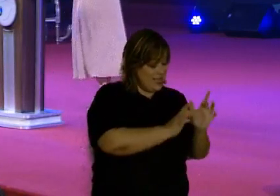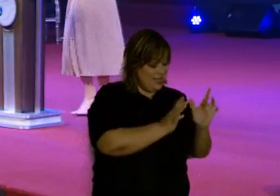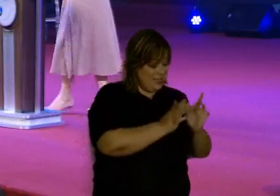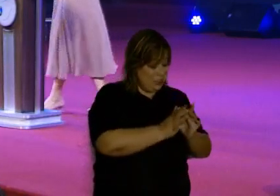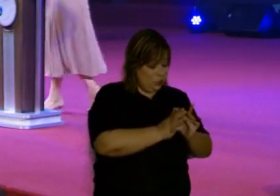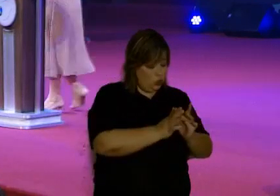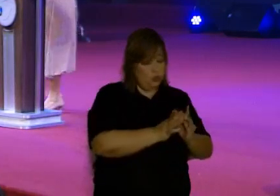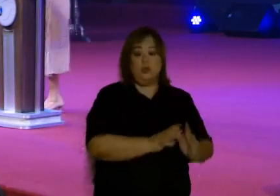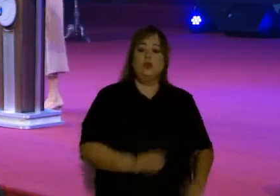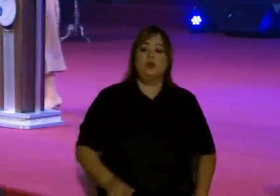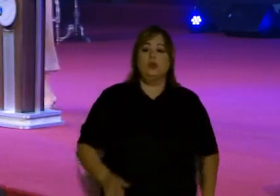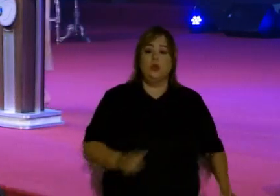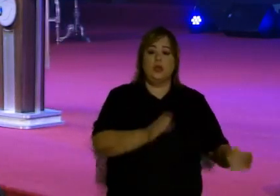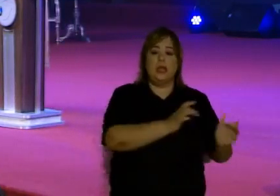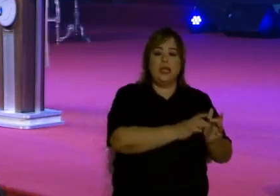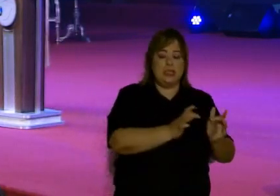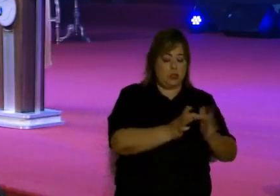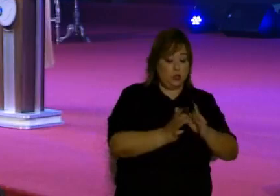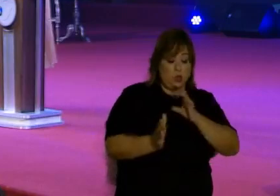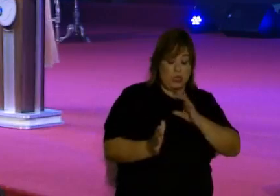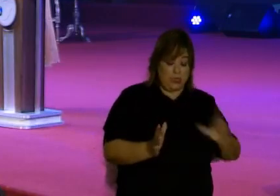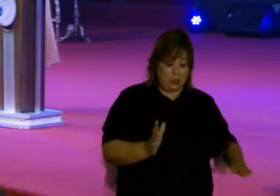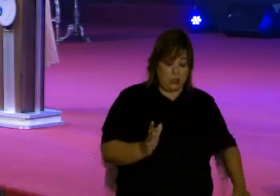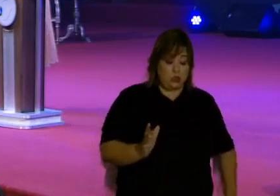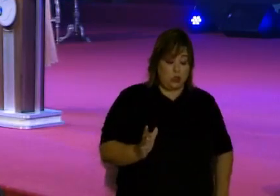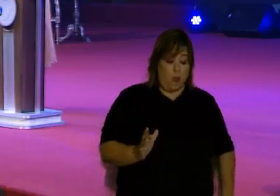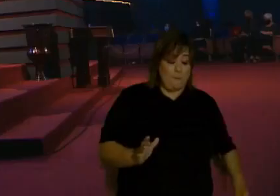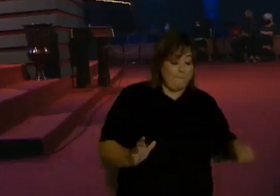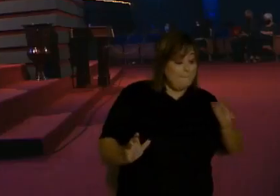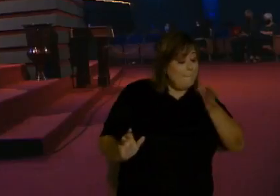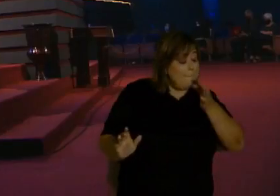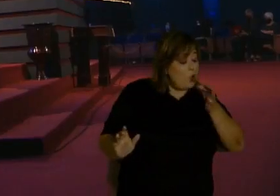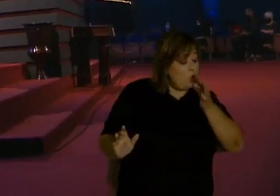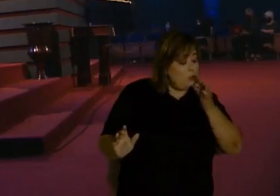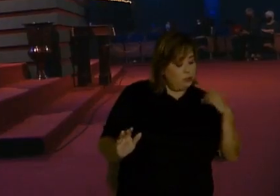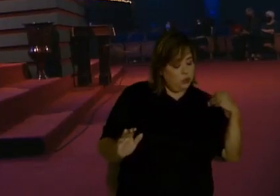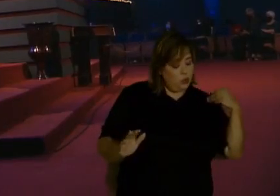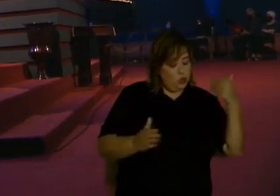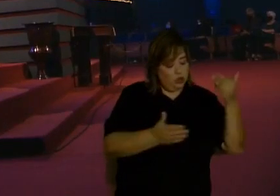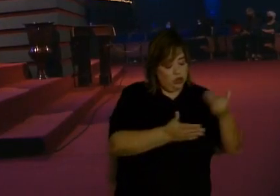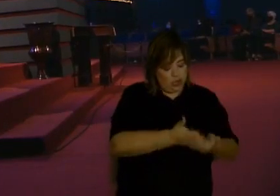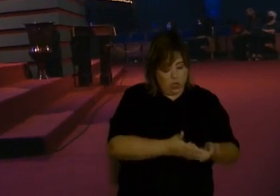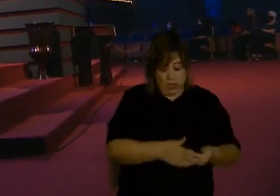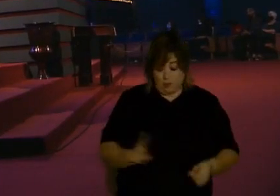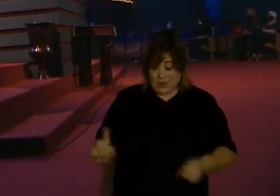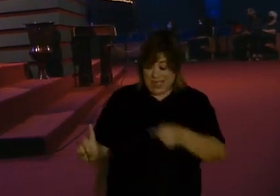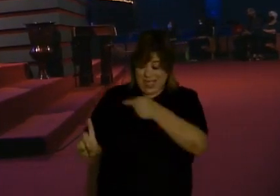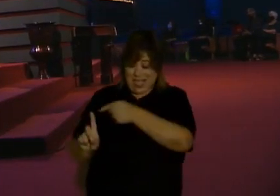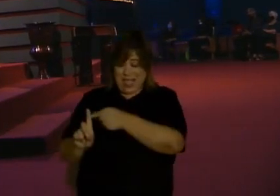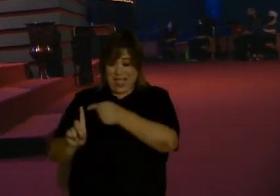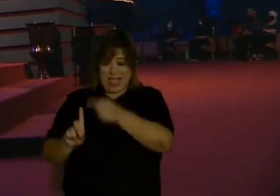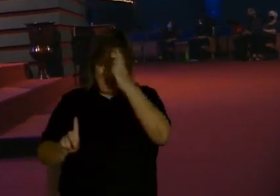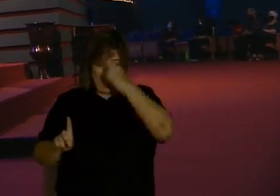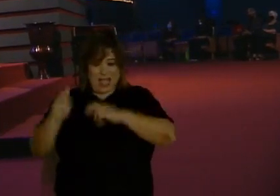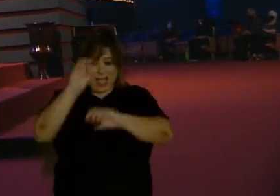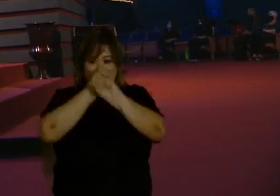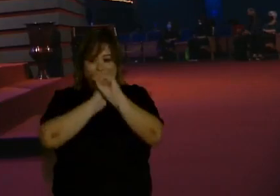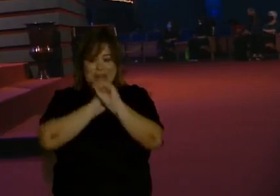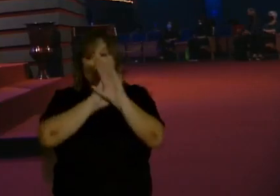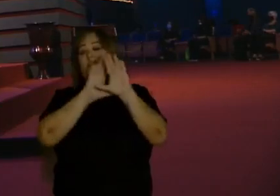Juan. ¿Usted cree que eso lo aprendió? Eso fue por revelación. Diga revelación. El Espíritu